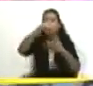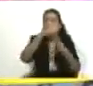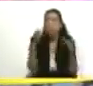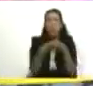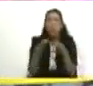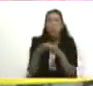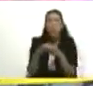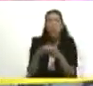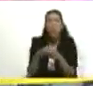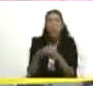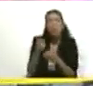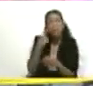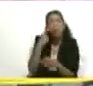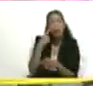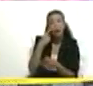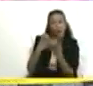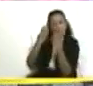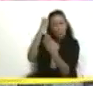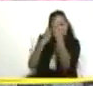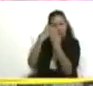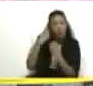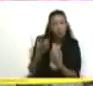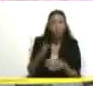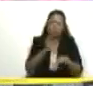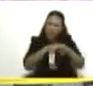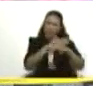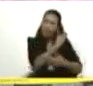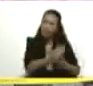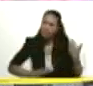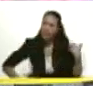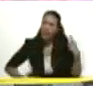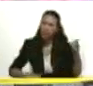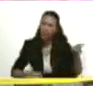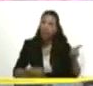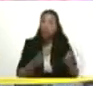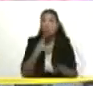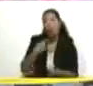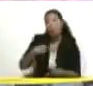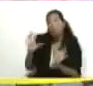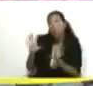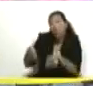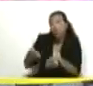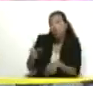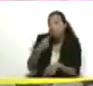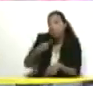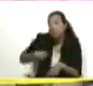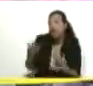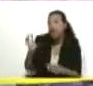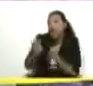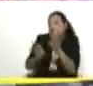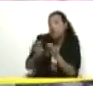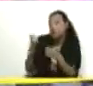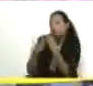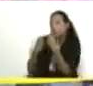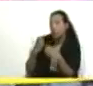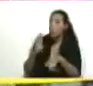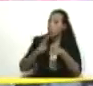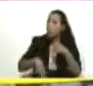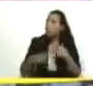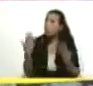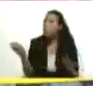Y me estaban haciendo una crítica. Presidente, asumo la crítica, le dije, estoy de acuerdo.